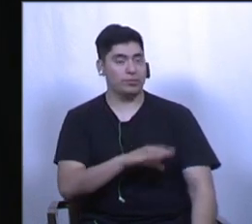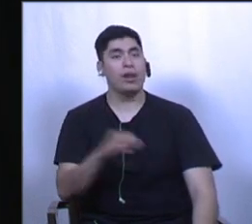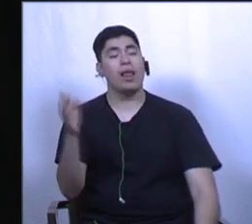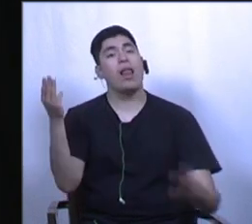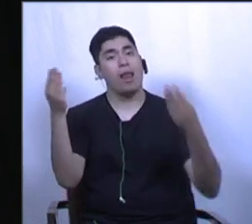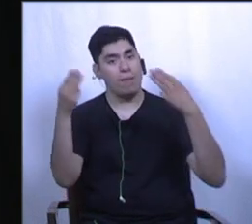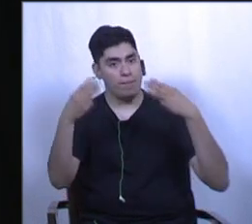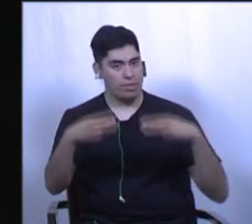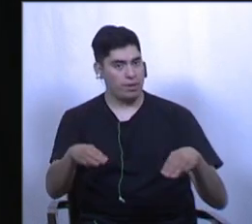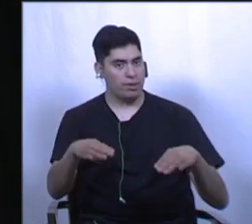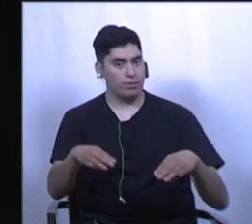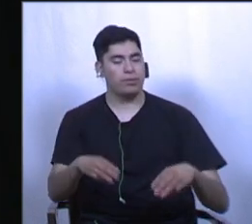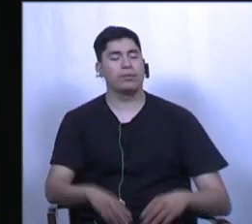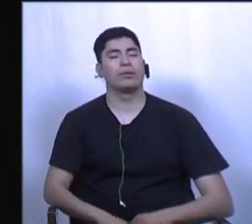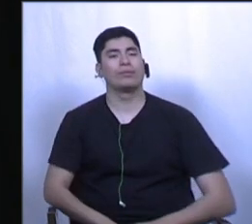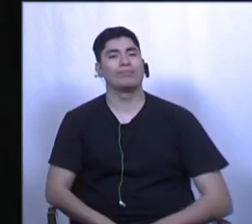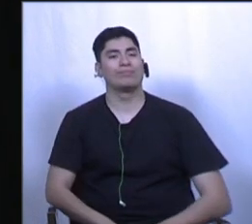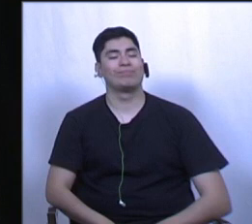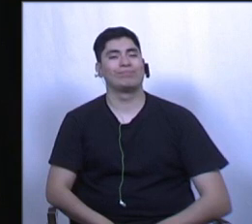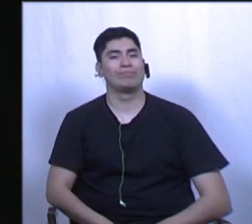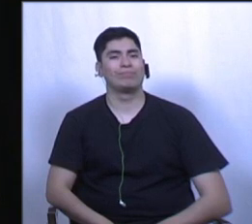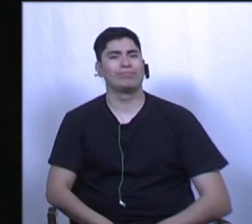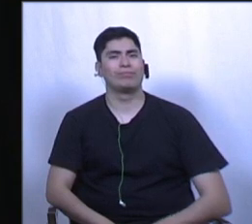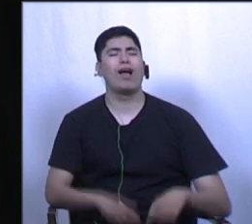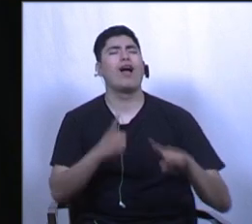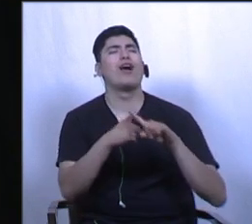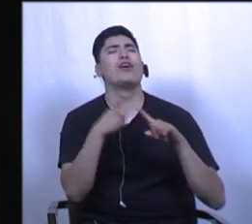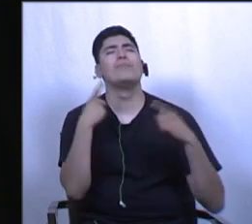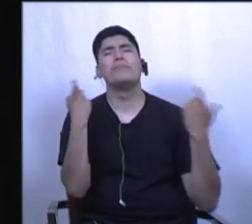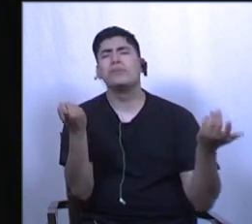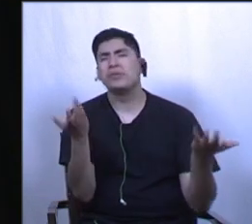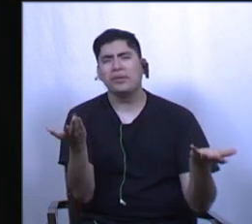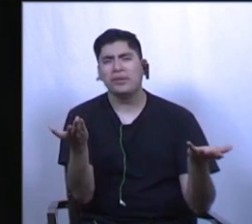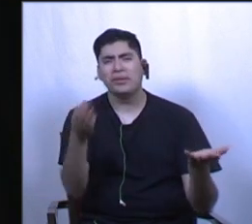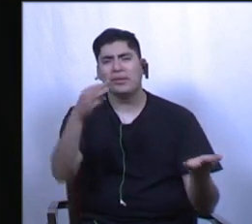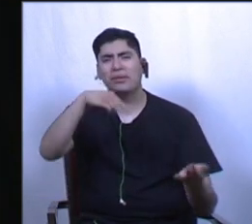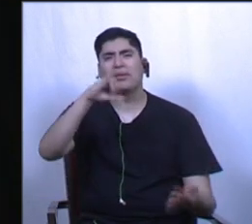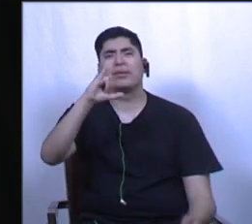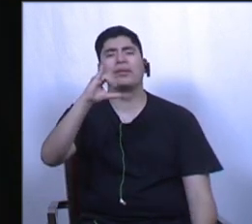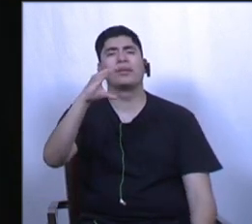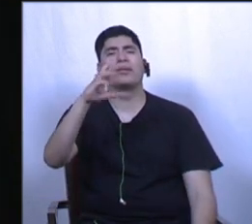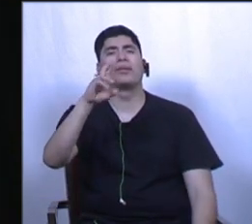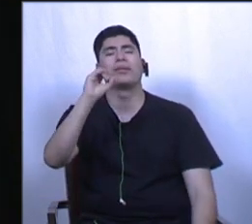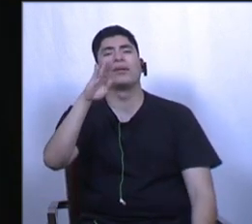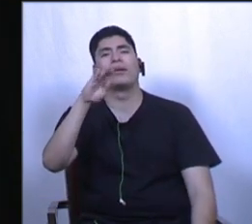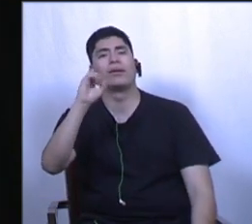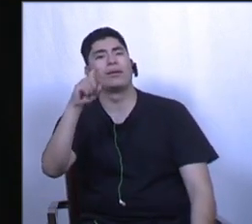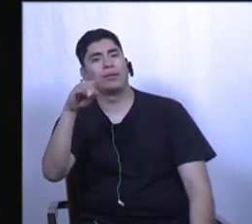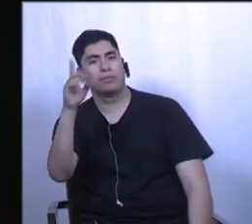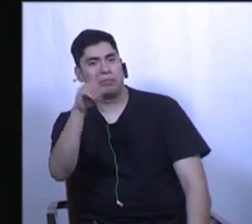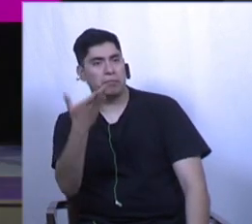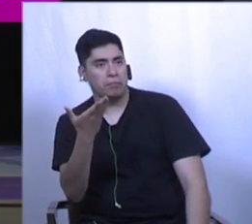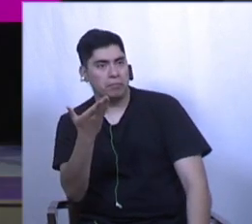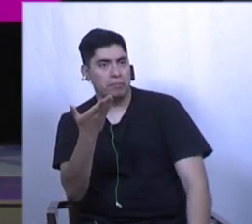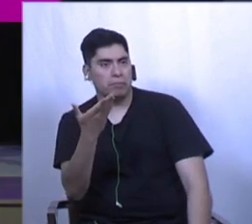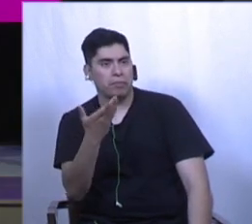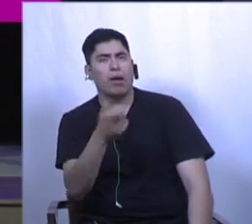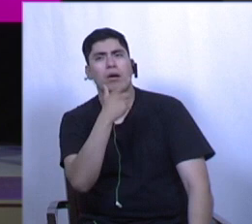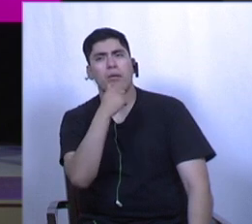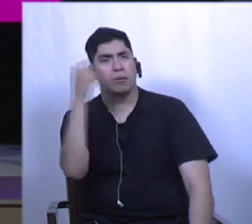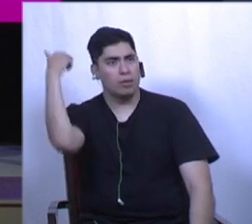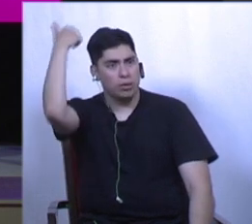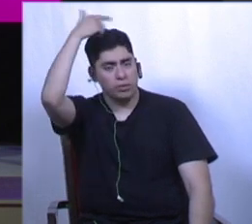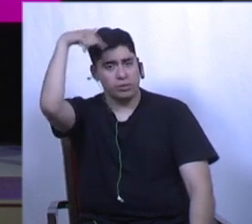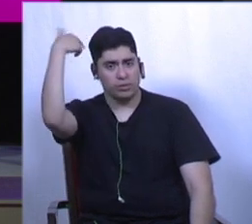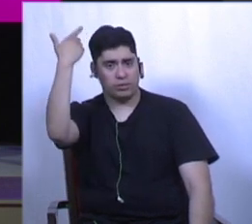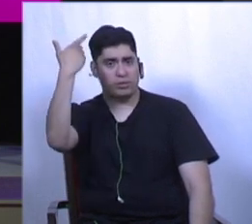Patagonia. Quizás querrán saber por qué los microbios tienen que ver con el cerebro y la inteligencia artificial, pero esperen un poco,